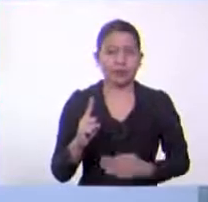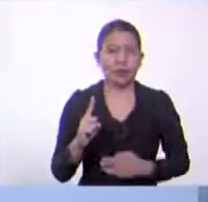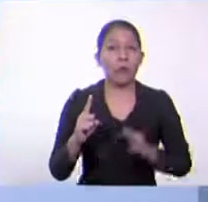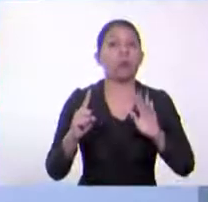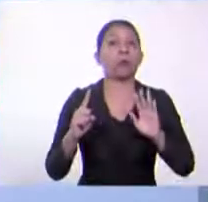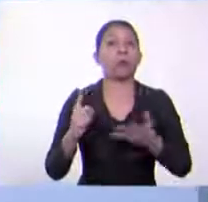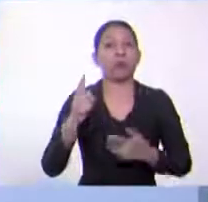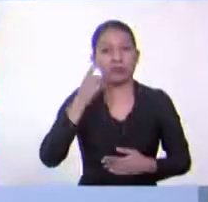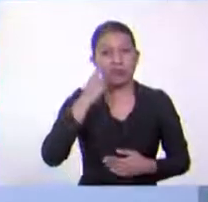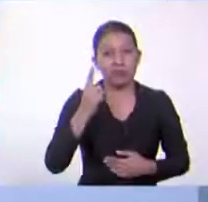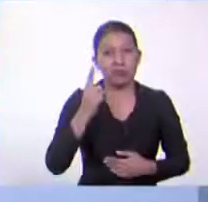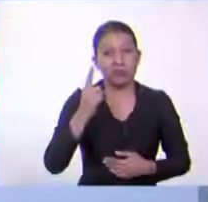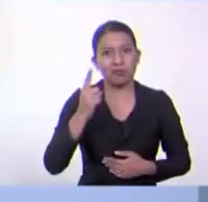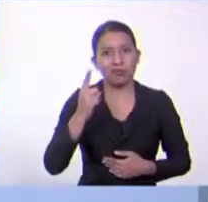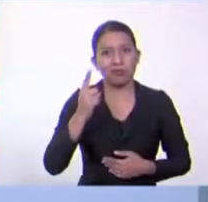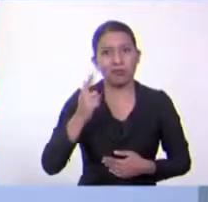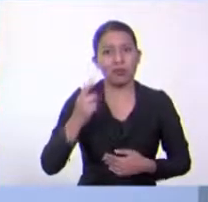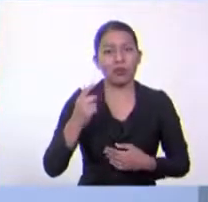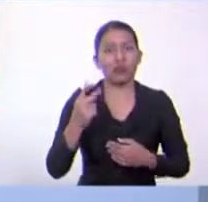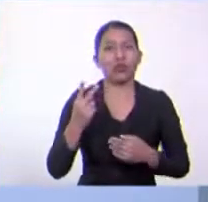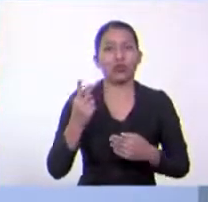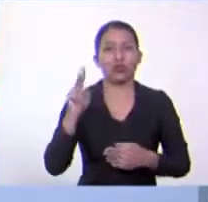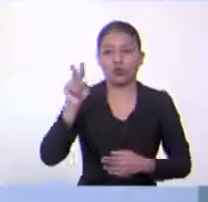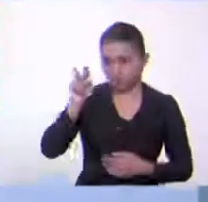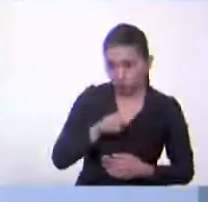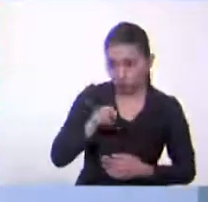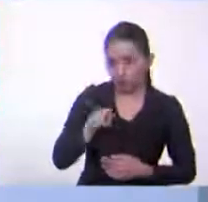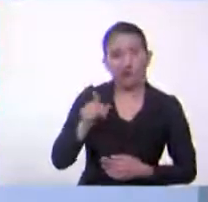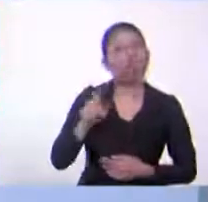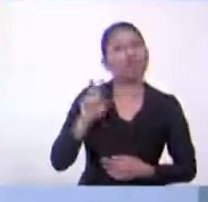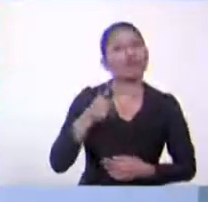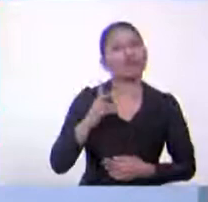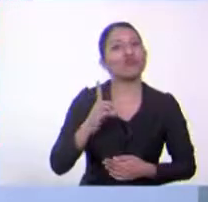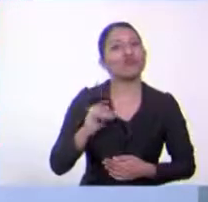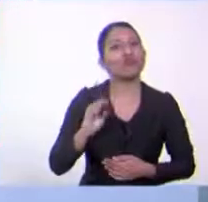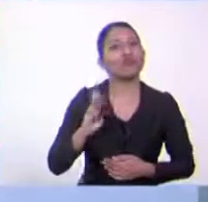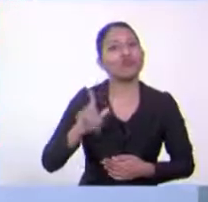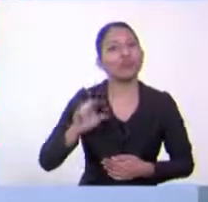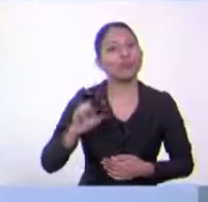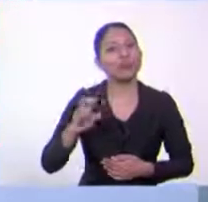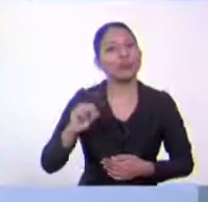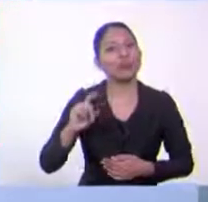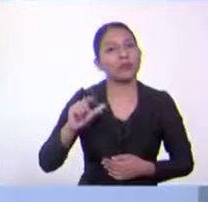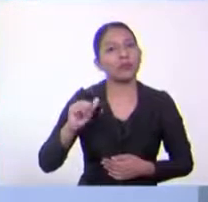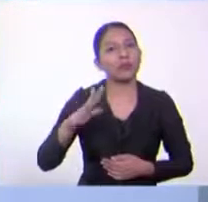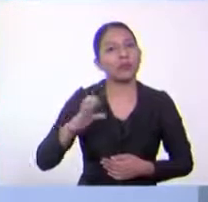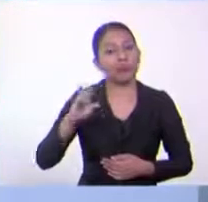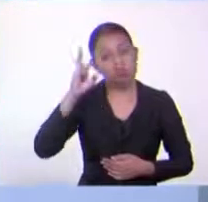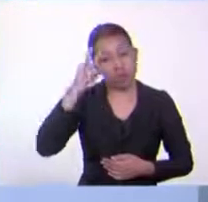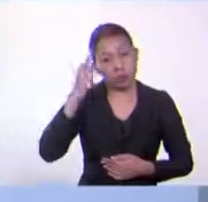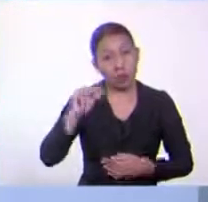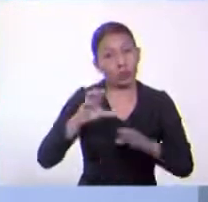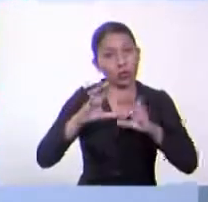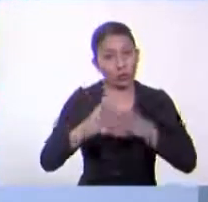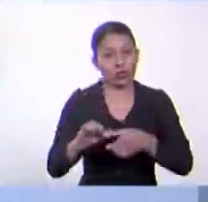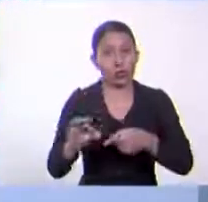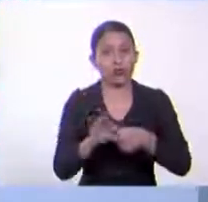doble enlace está en el carbono 1. Por tanto, el grupo funcional para los